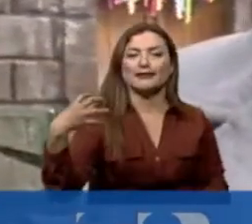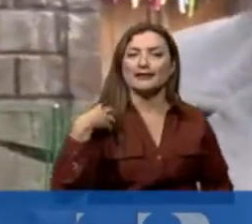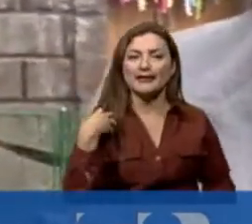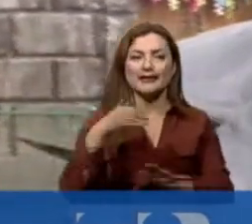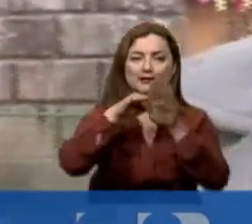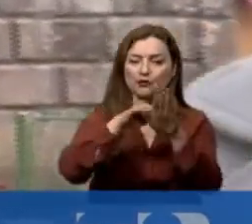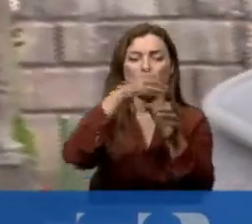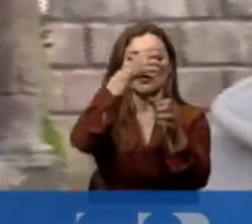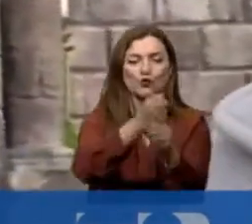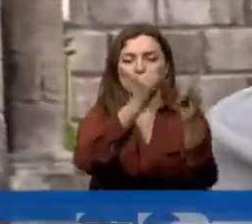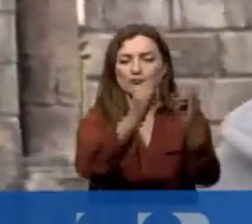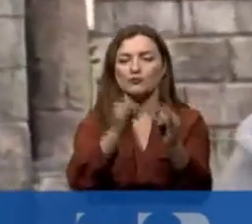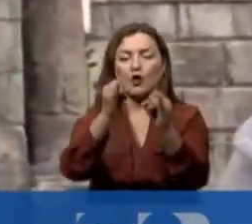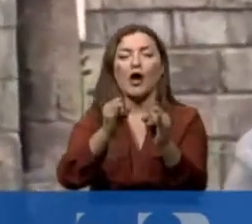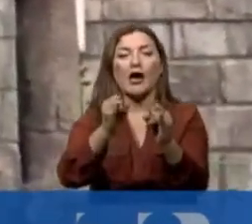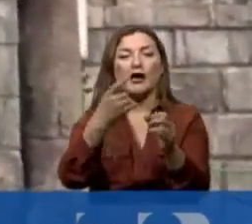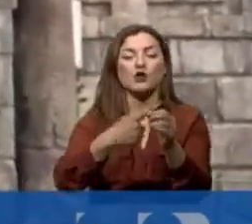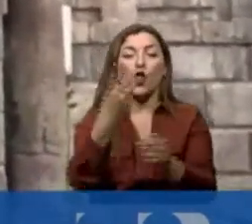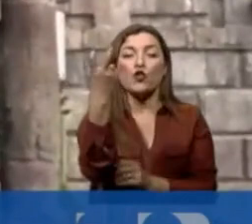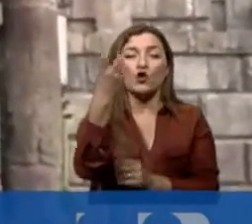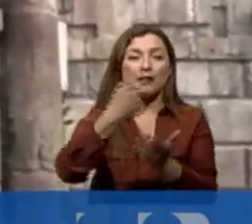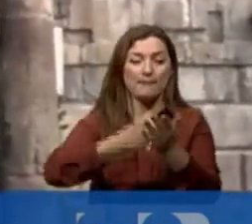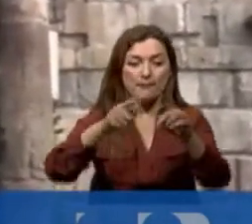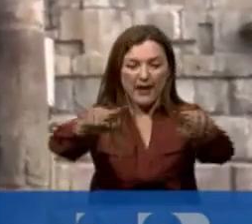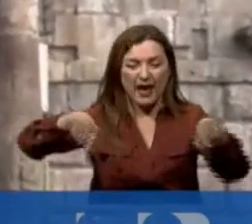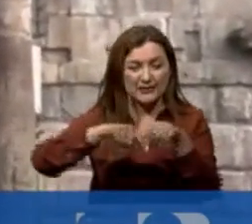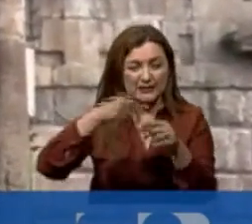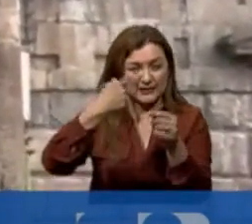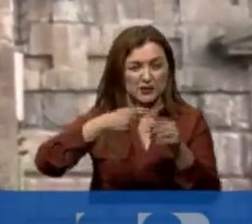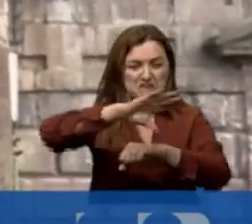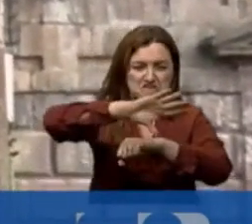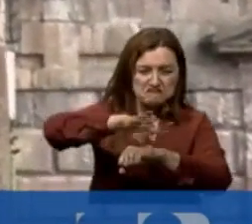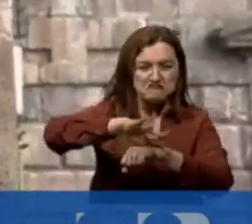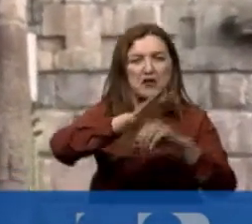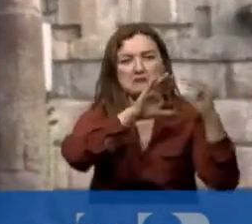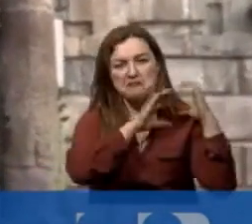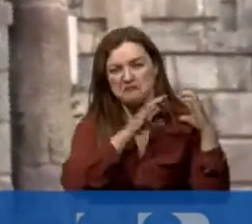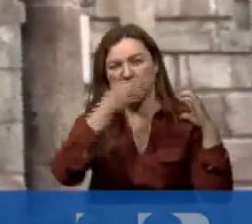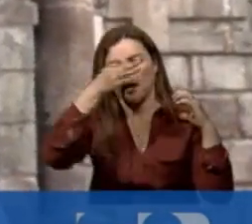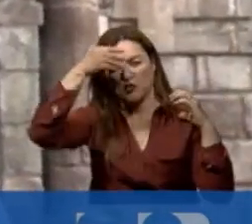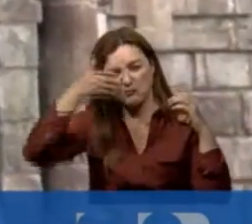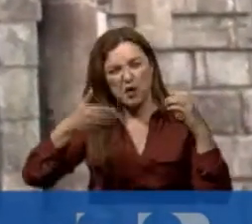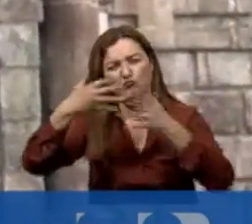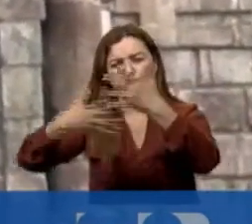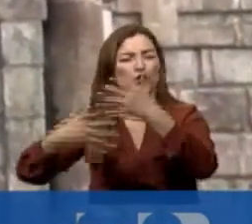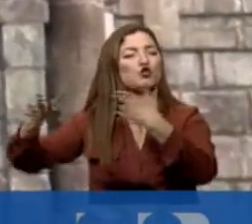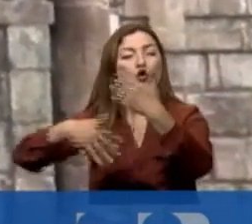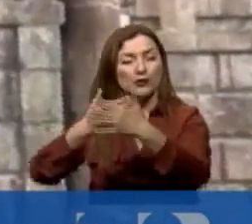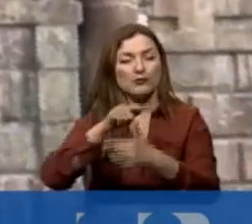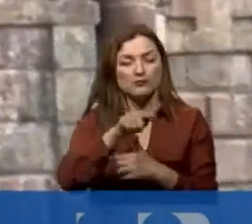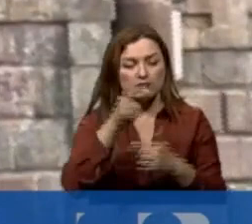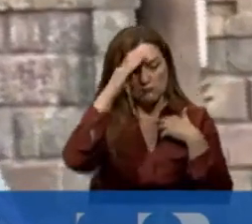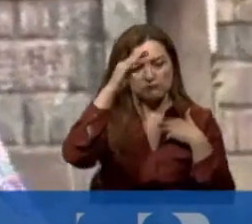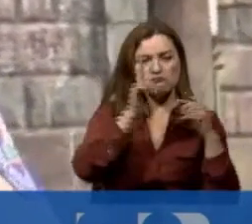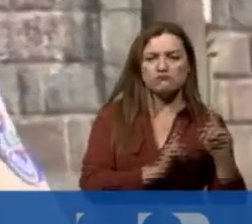seguridad ciudadana en cada uno de los sectores, 12 plazas que van a brindar la armonía, la integración ciudadana, focalizar el tema